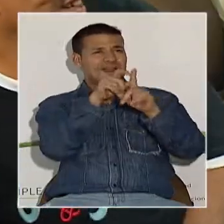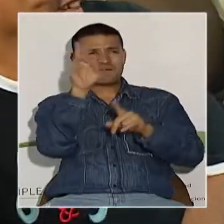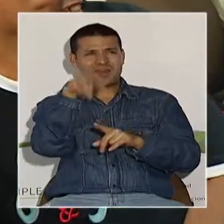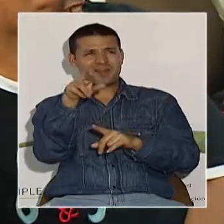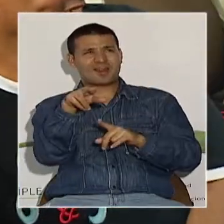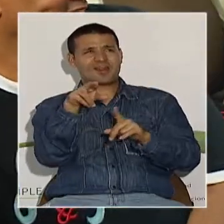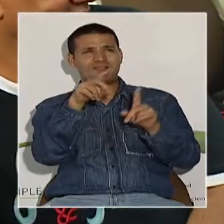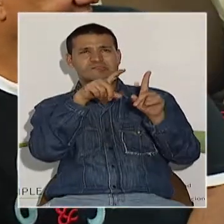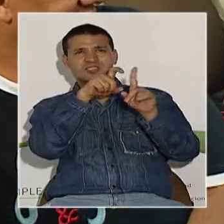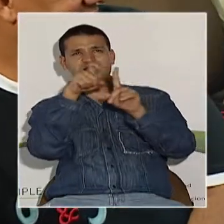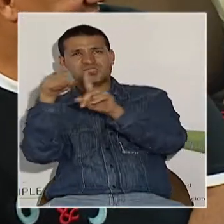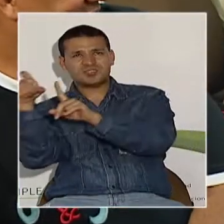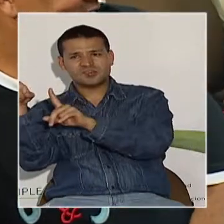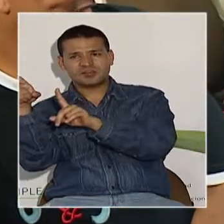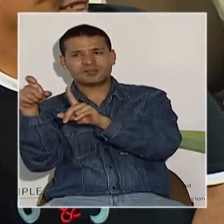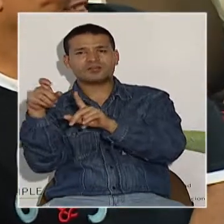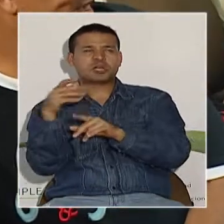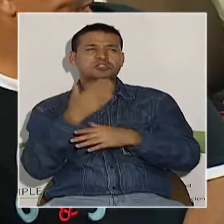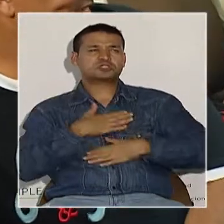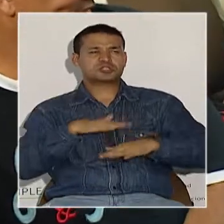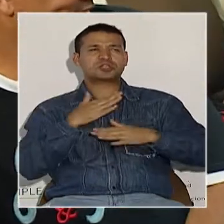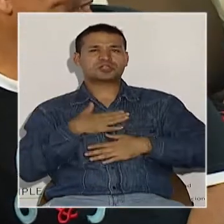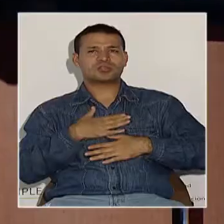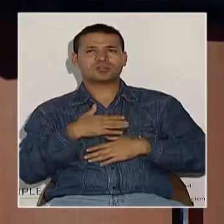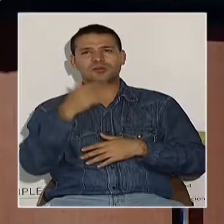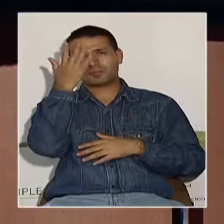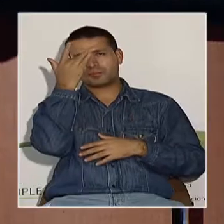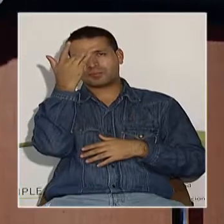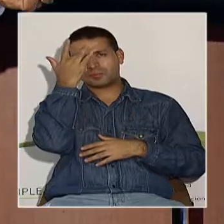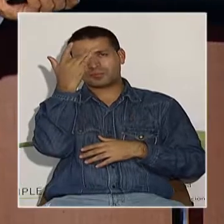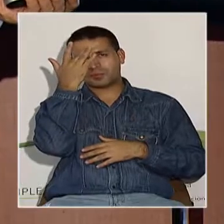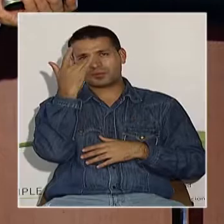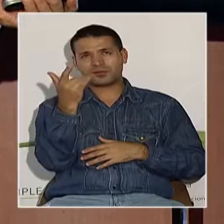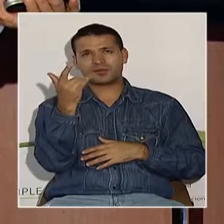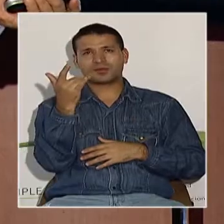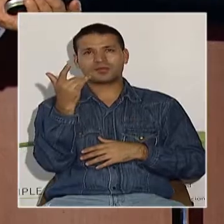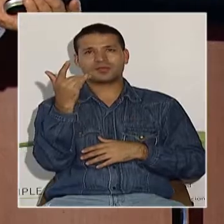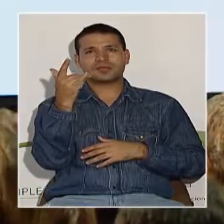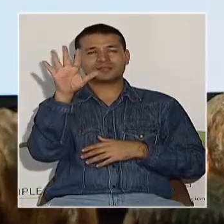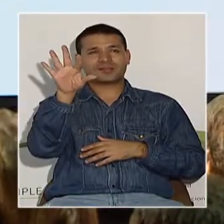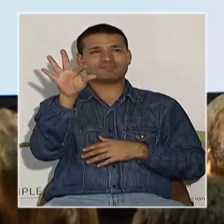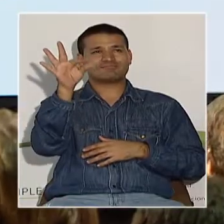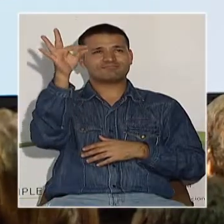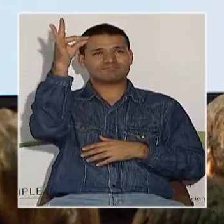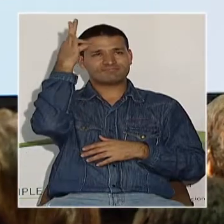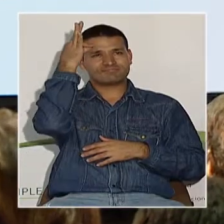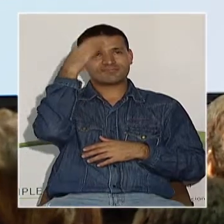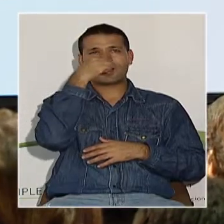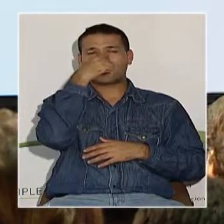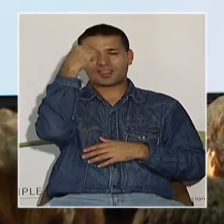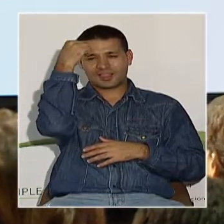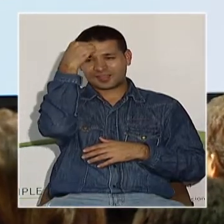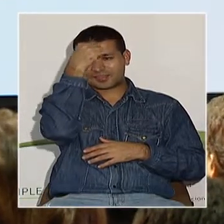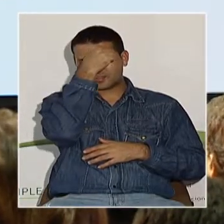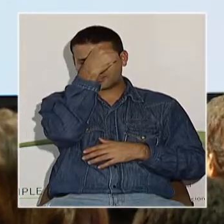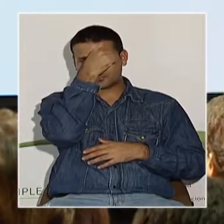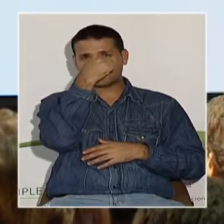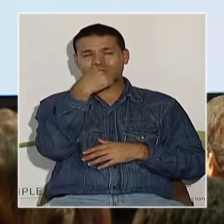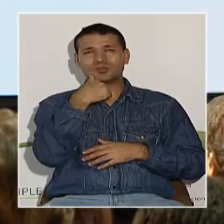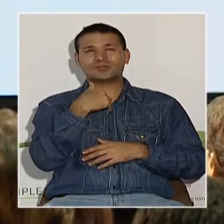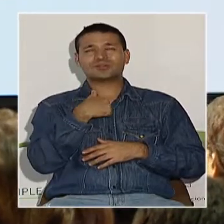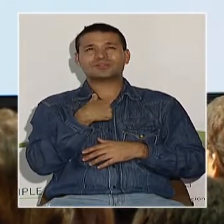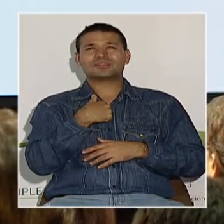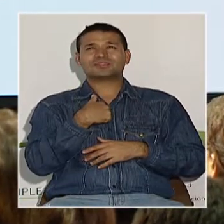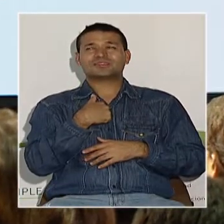Porque el imaginario es esto, todo se oscurece,